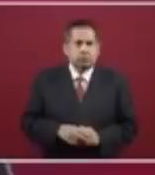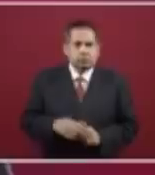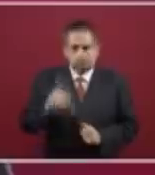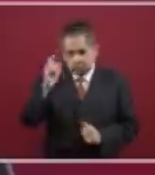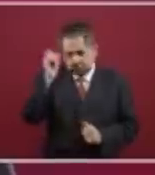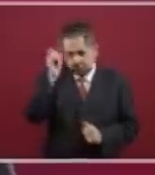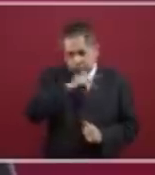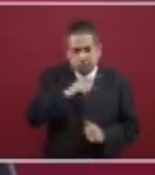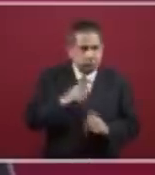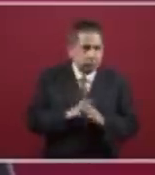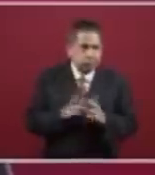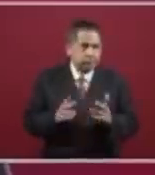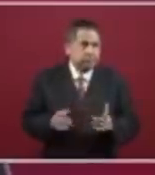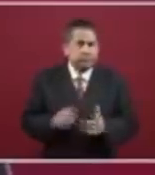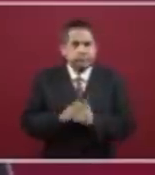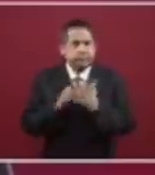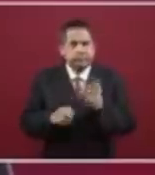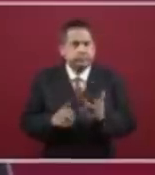difícil en el sentido de que